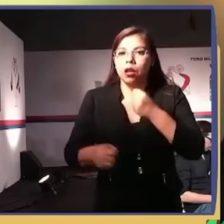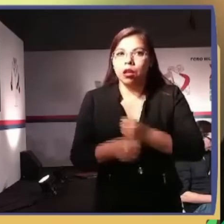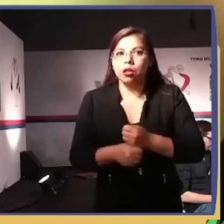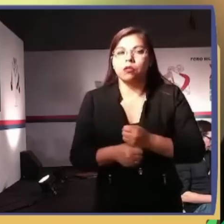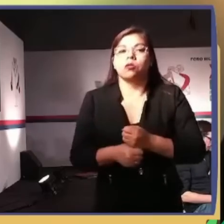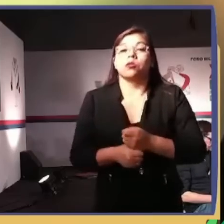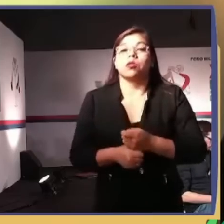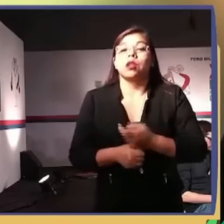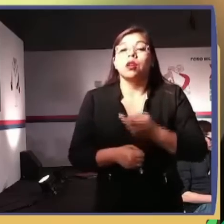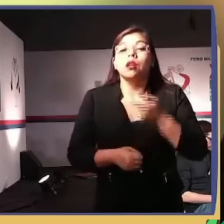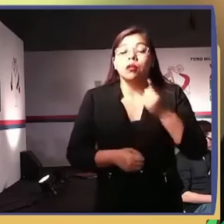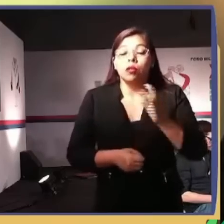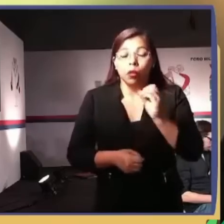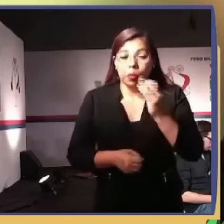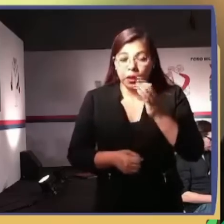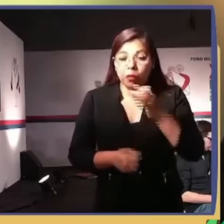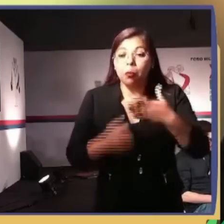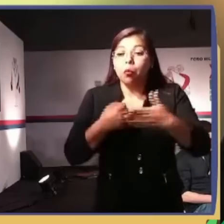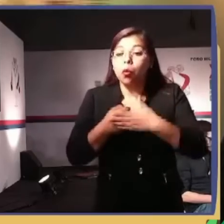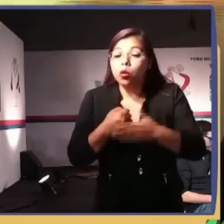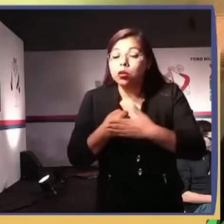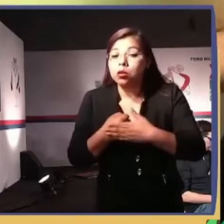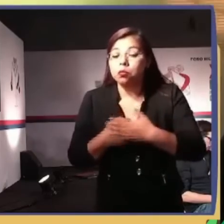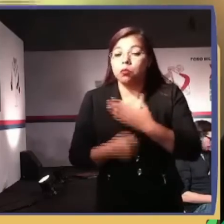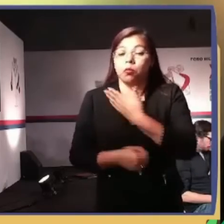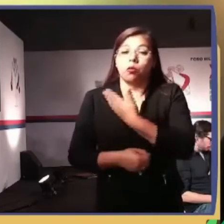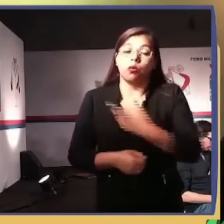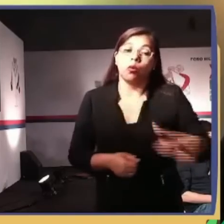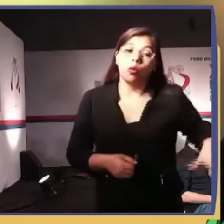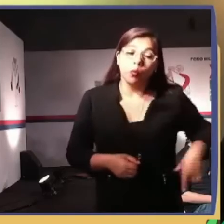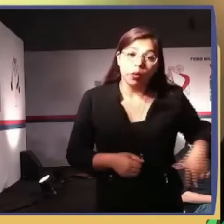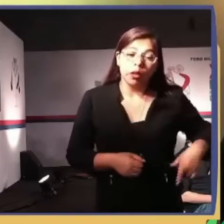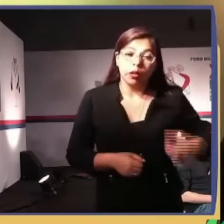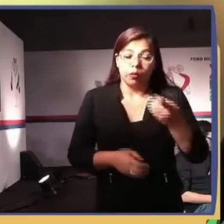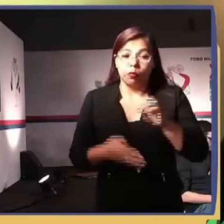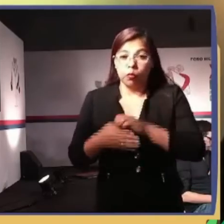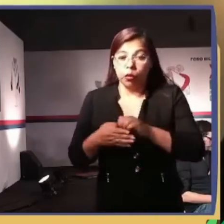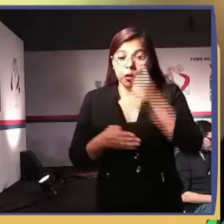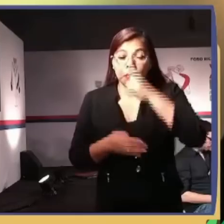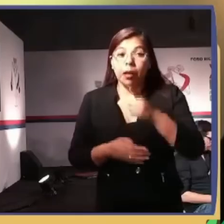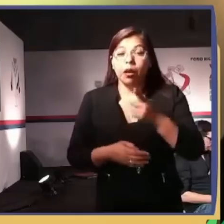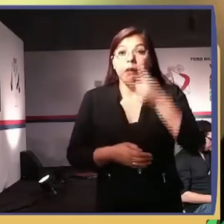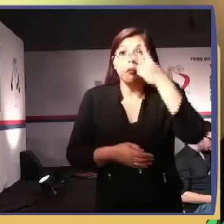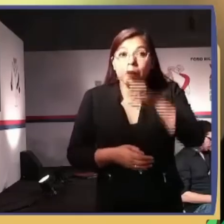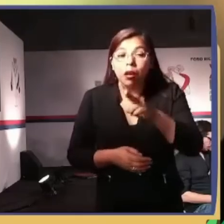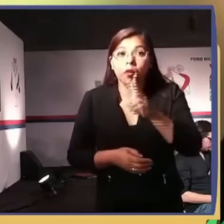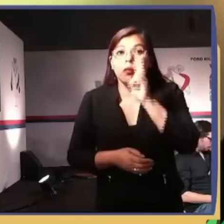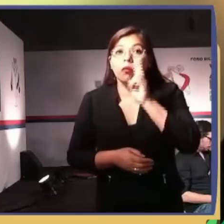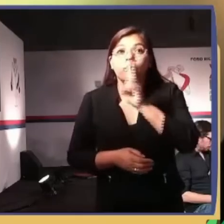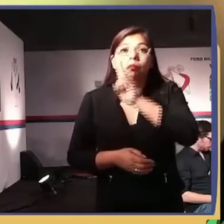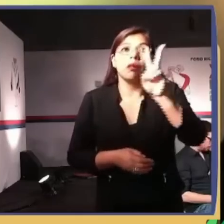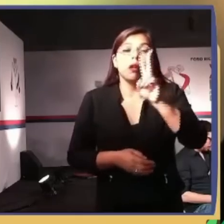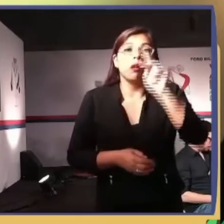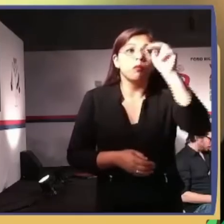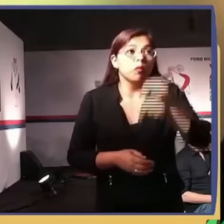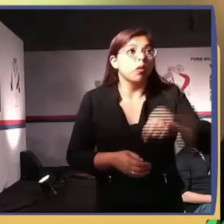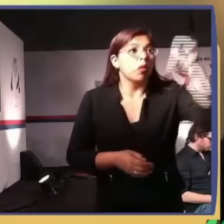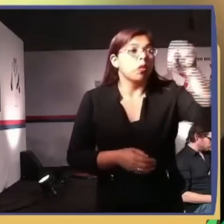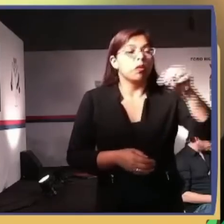del próximo gobierno de Morena para que México, que mira demasiado hacia el norte y todos sabemos por